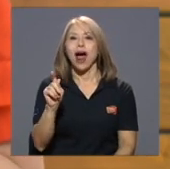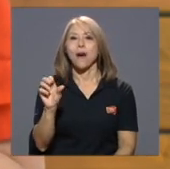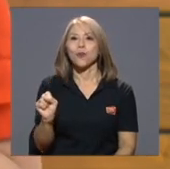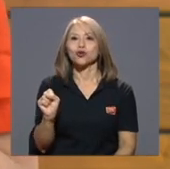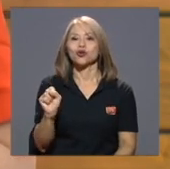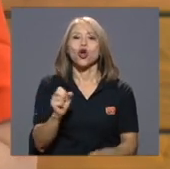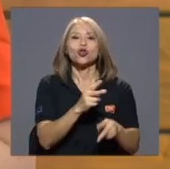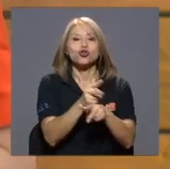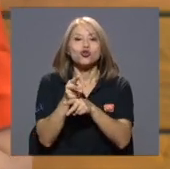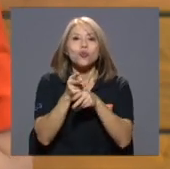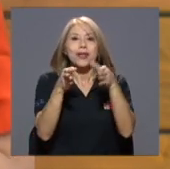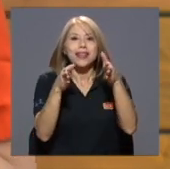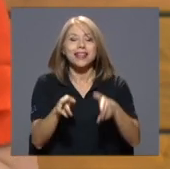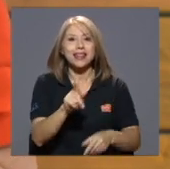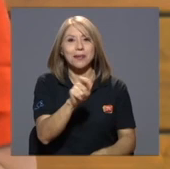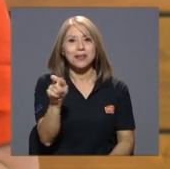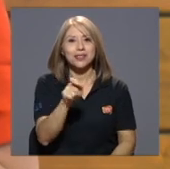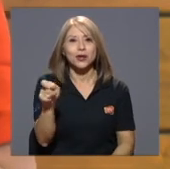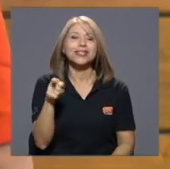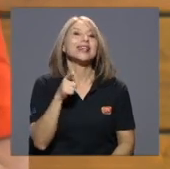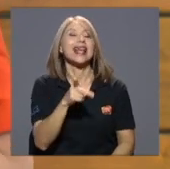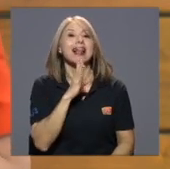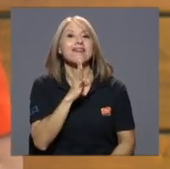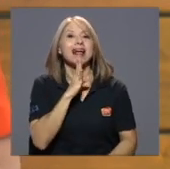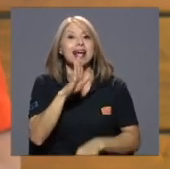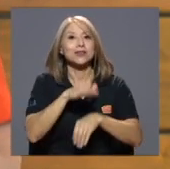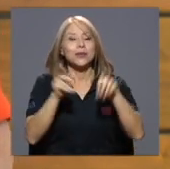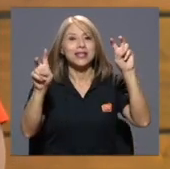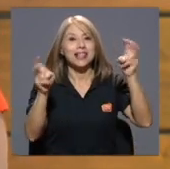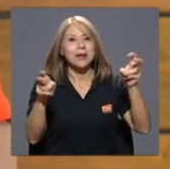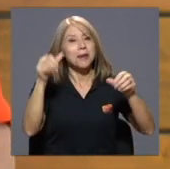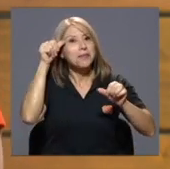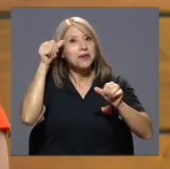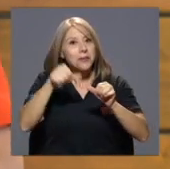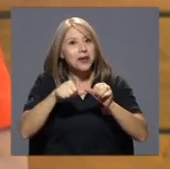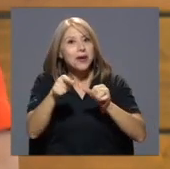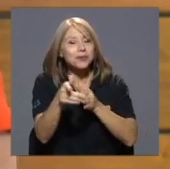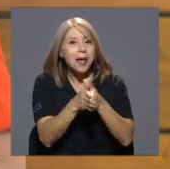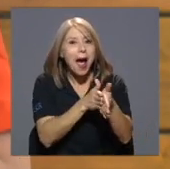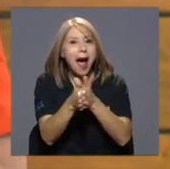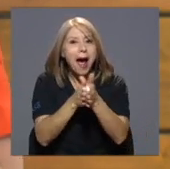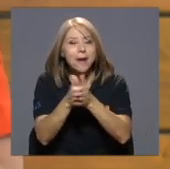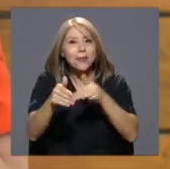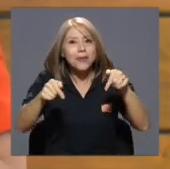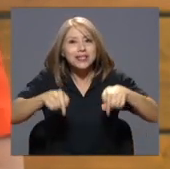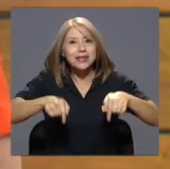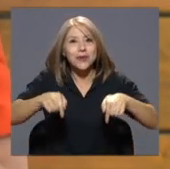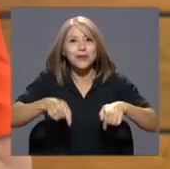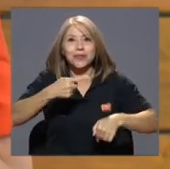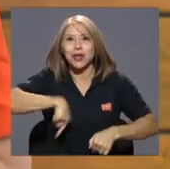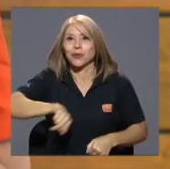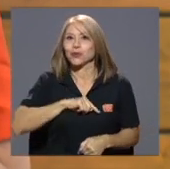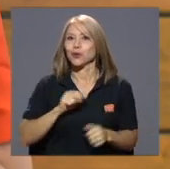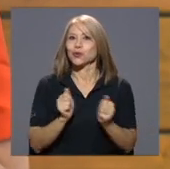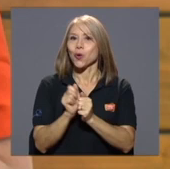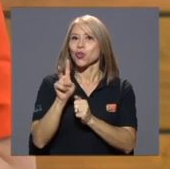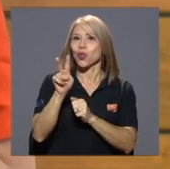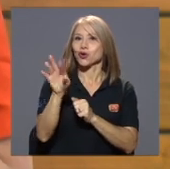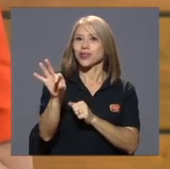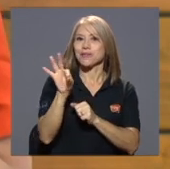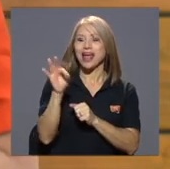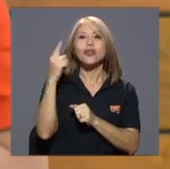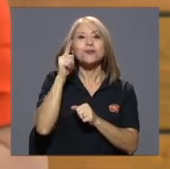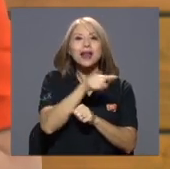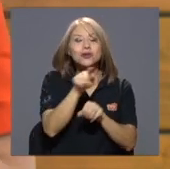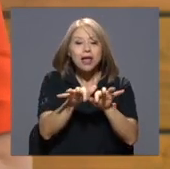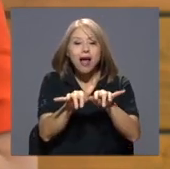de pensiones. Él nos hablará sobre este tema, entonces recuerde, aproveche el día de hoy que tenemos estos dos invitados para enviarles todas sus